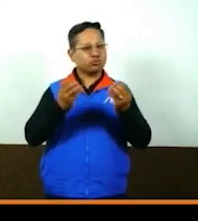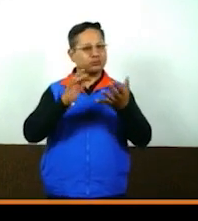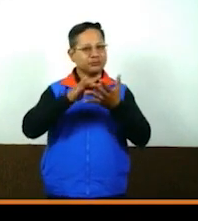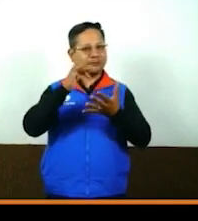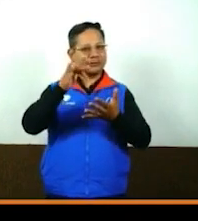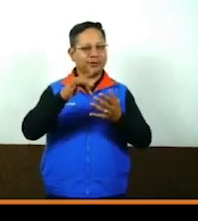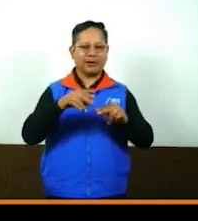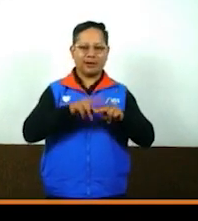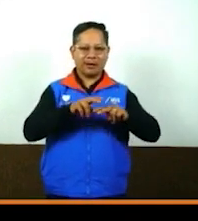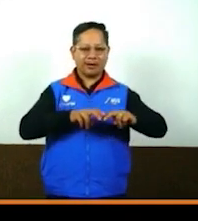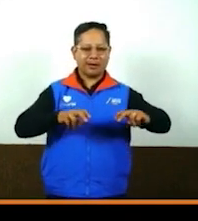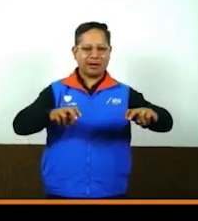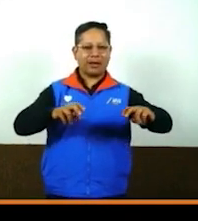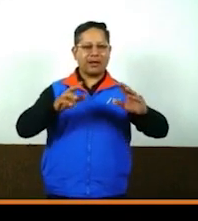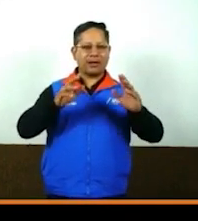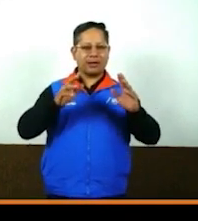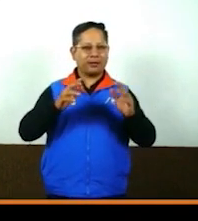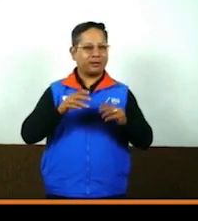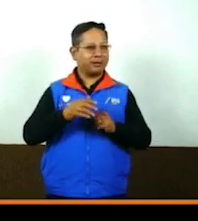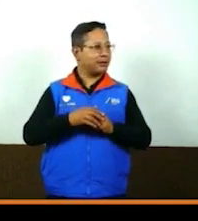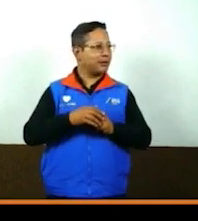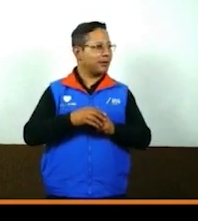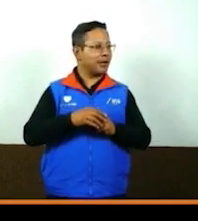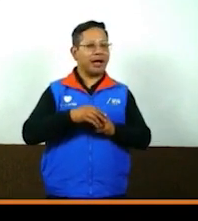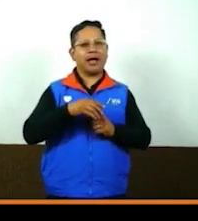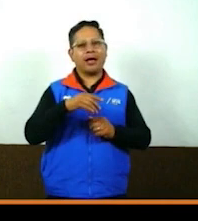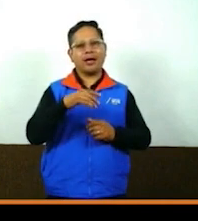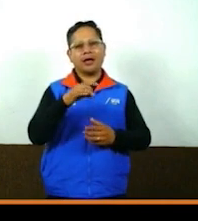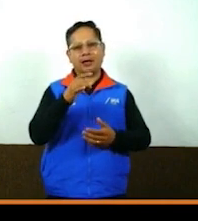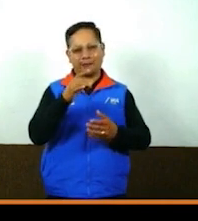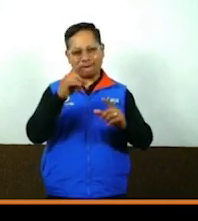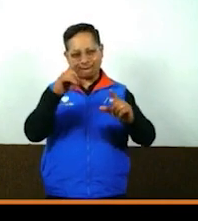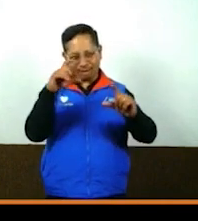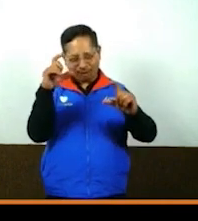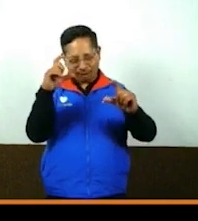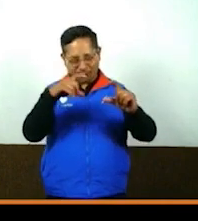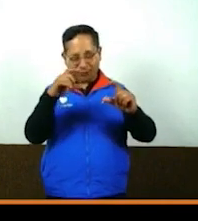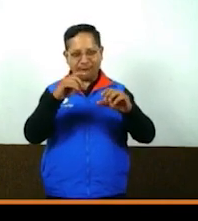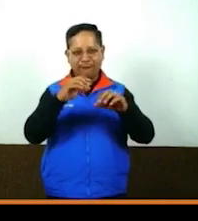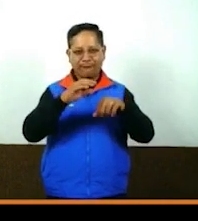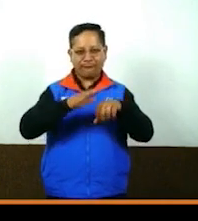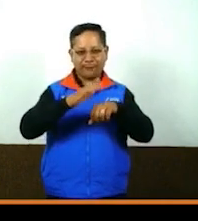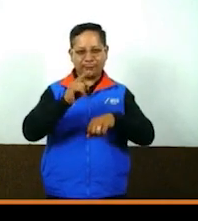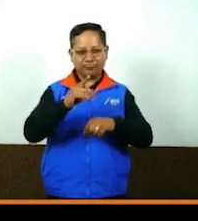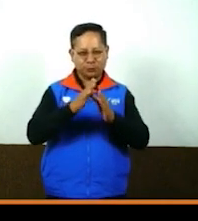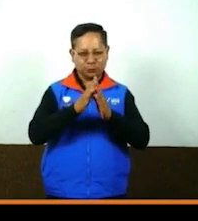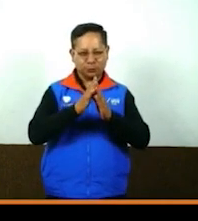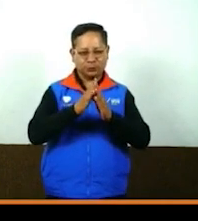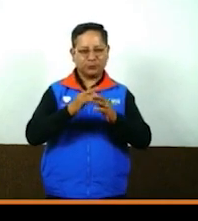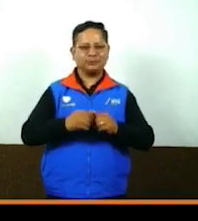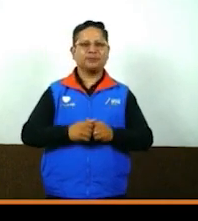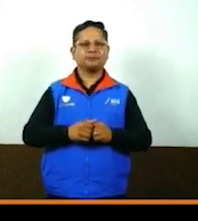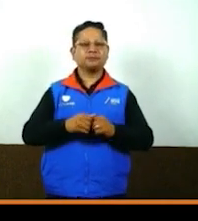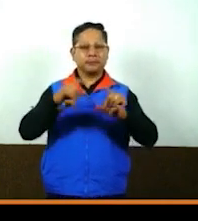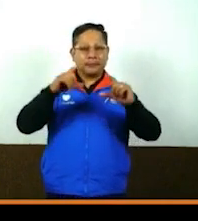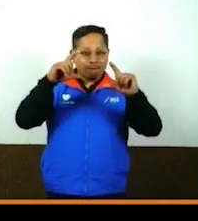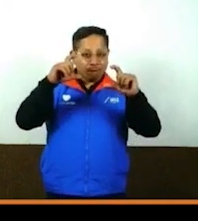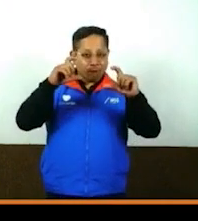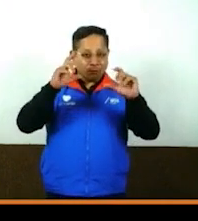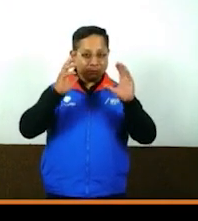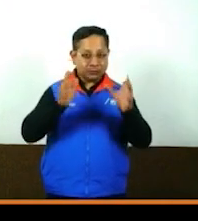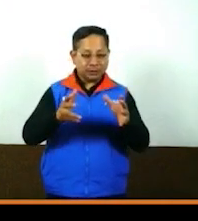agradecemos a nuestro presidium que… Falta la foto oficial, dice Edgar. Por favor. Tocayo, mientras les toman la foto